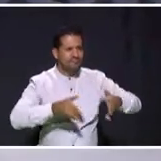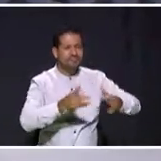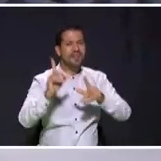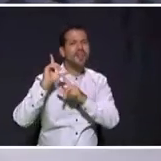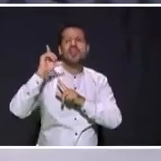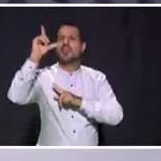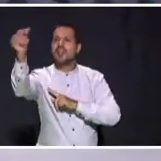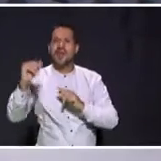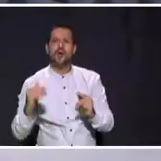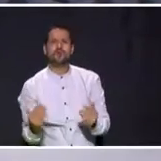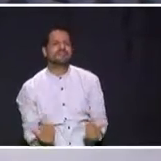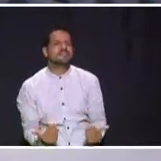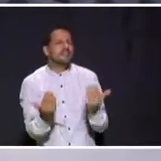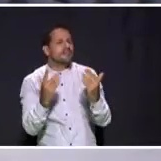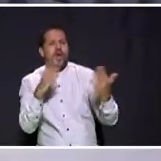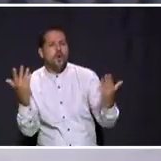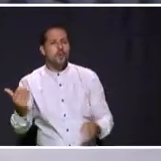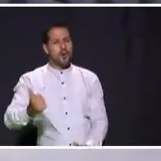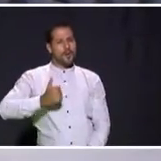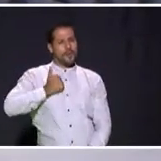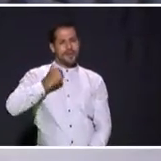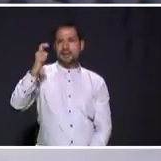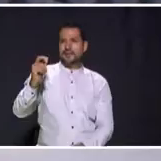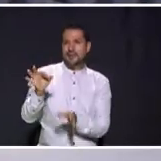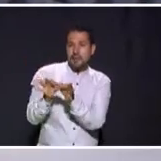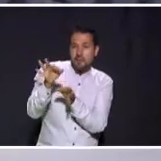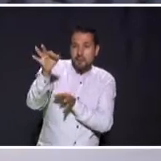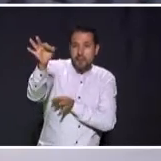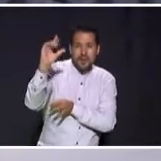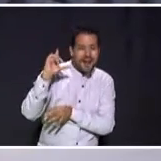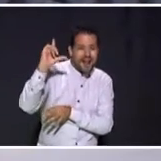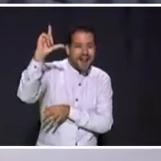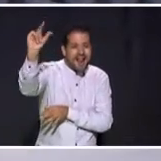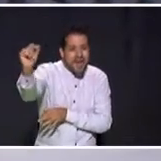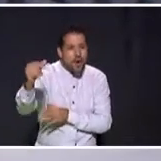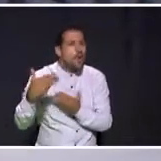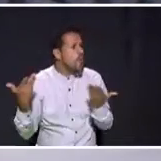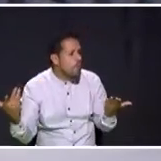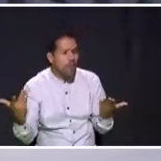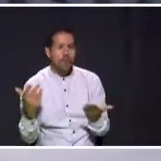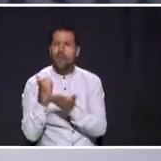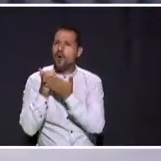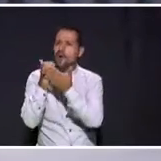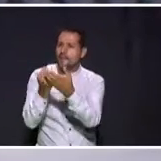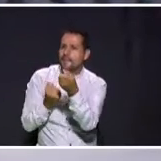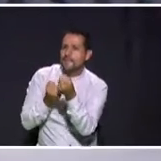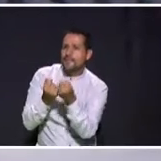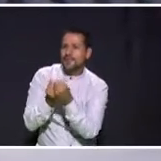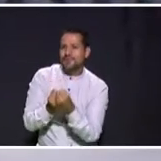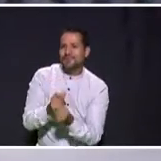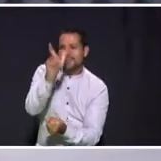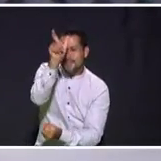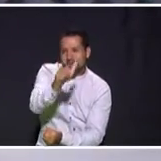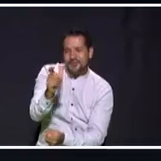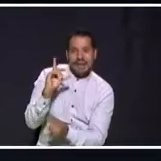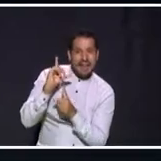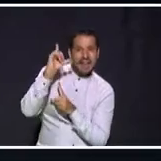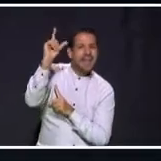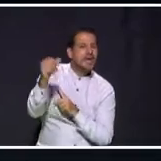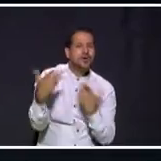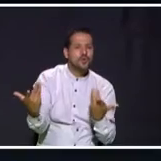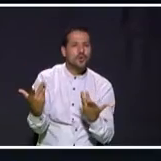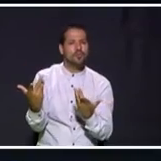desde la terciaria pues que finalmente se pueda vincular con esa administración local y termine generando beneficios para esa comunidad puntual pero uno de